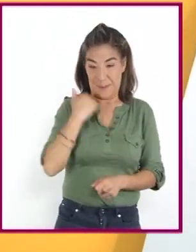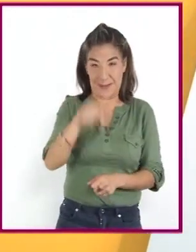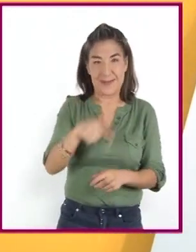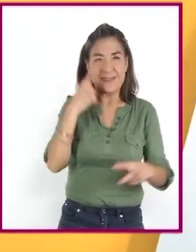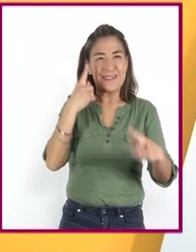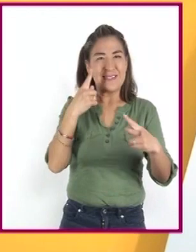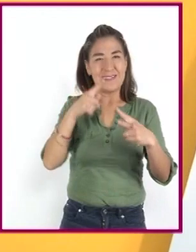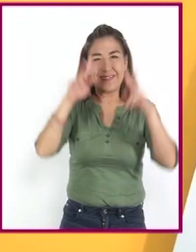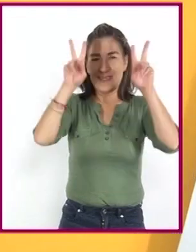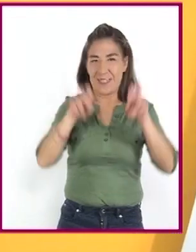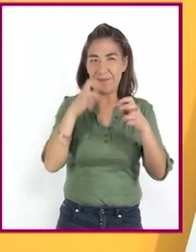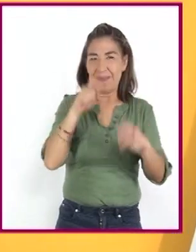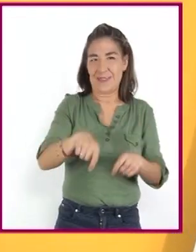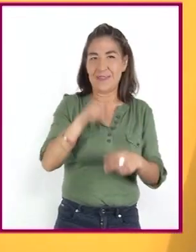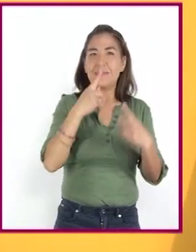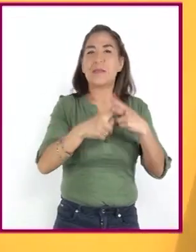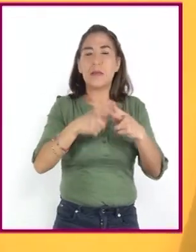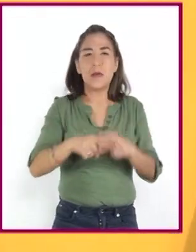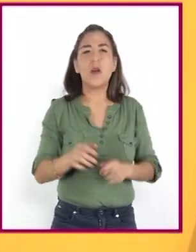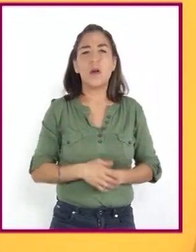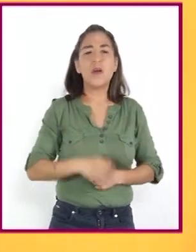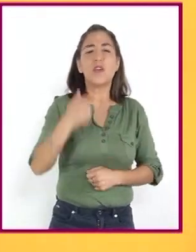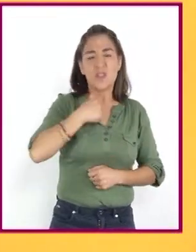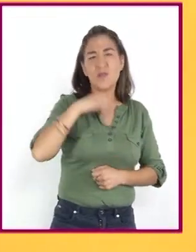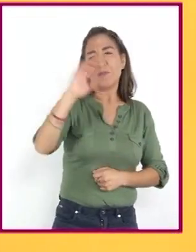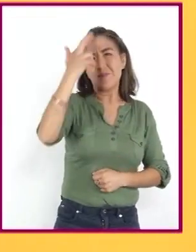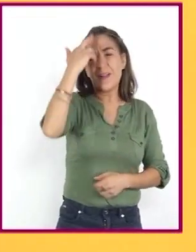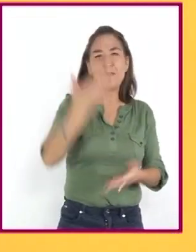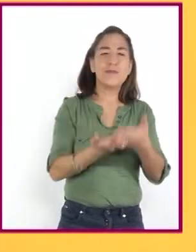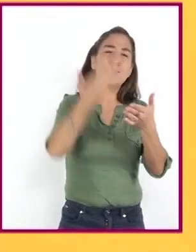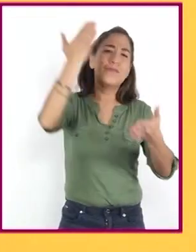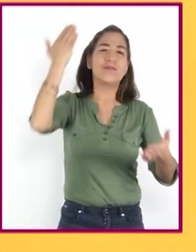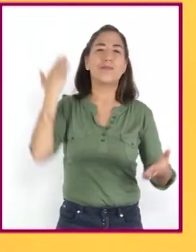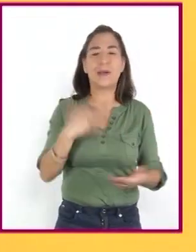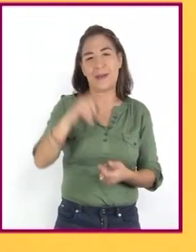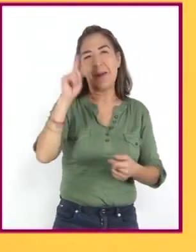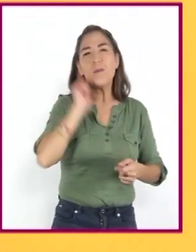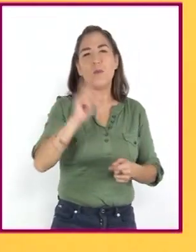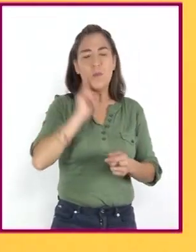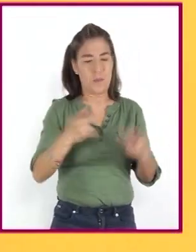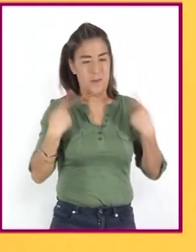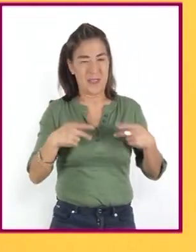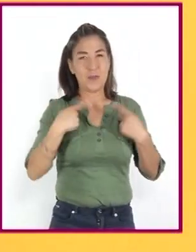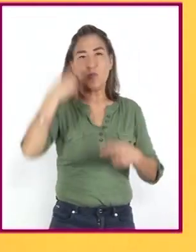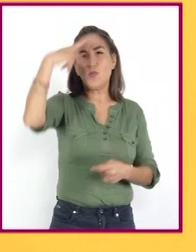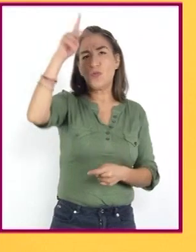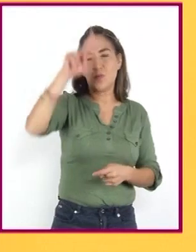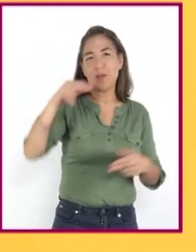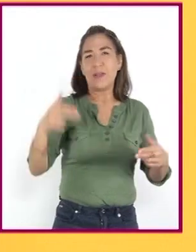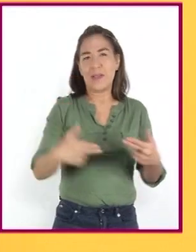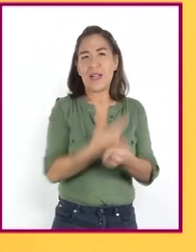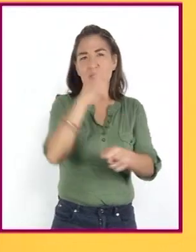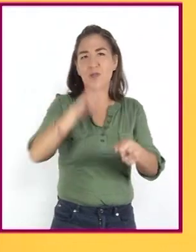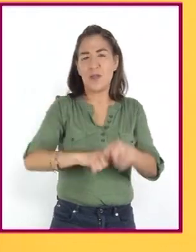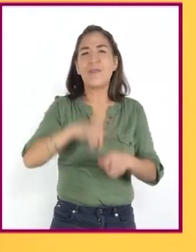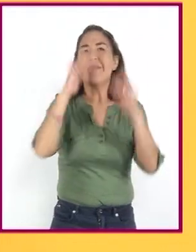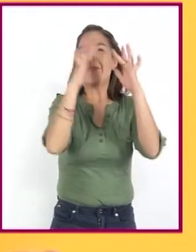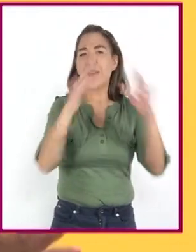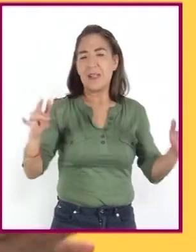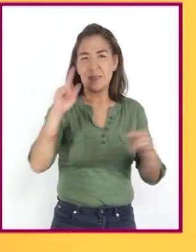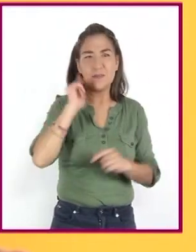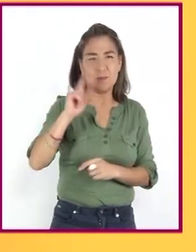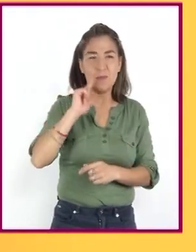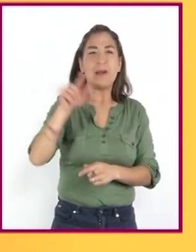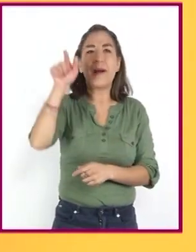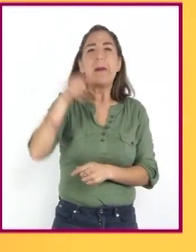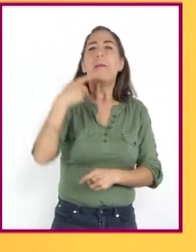acordando que hace tiempo me presentaron a una persona de nacionalidad francesa. Pero como yo no hablo francés, no entendía nada